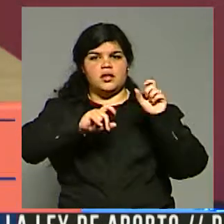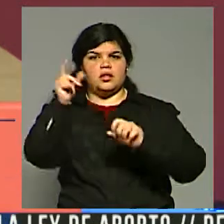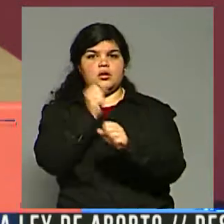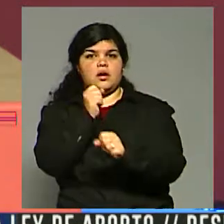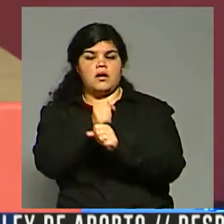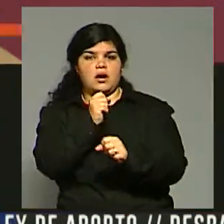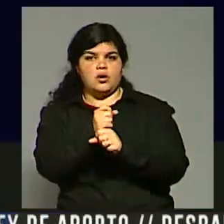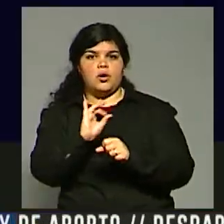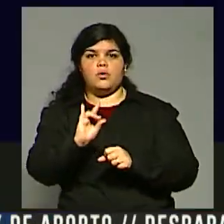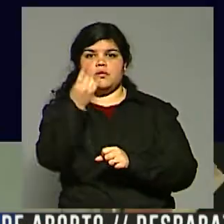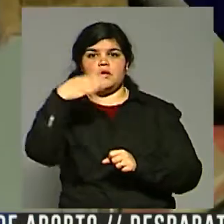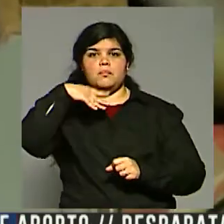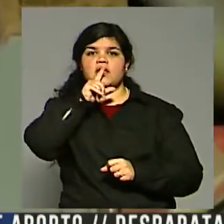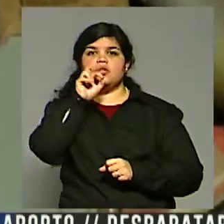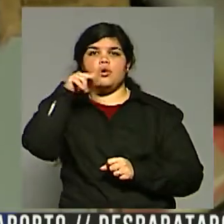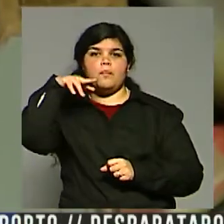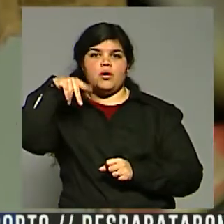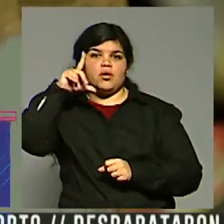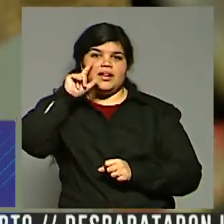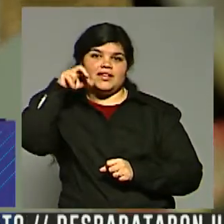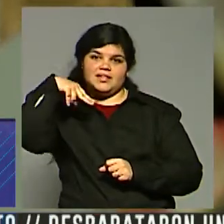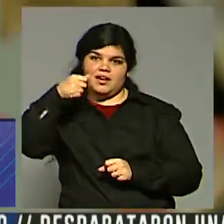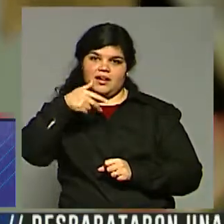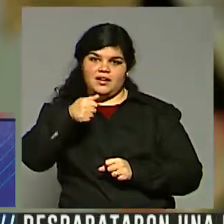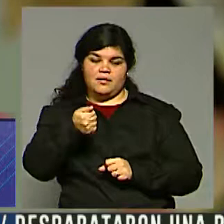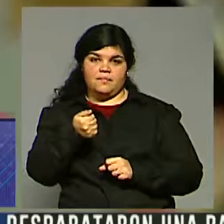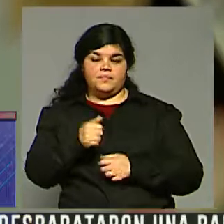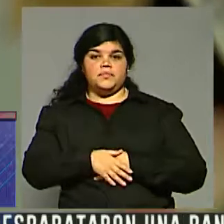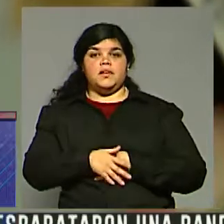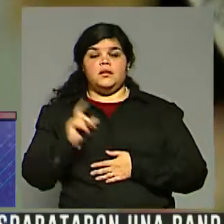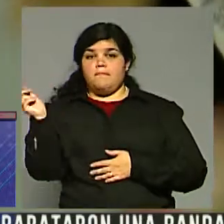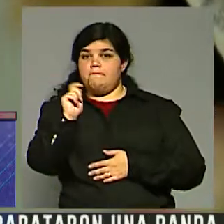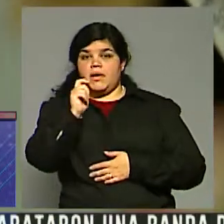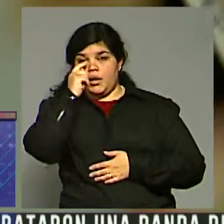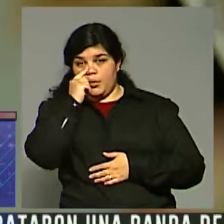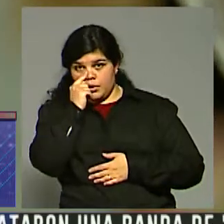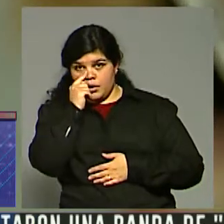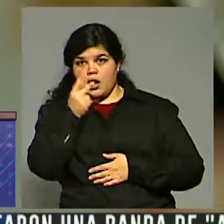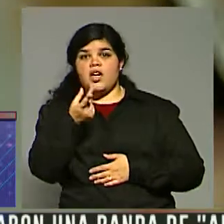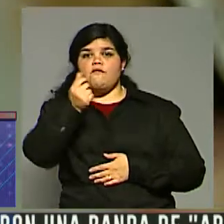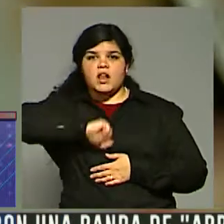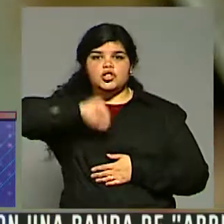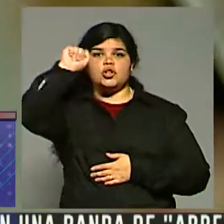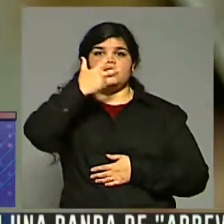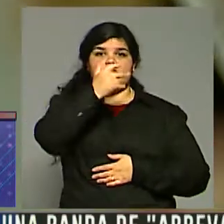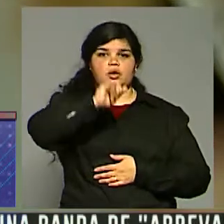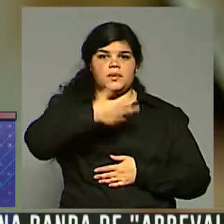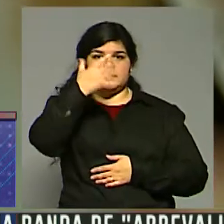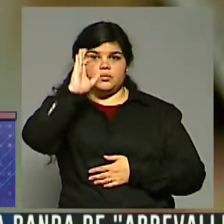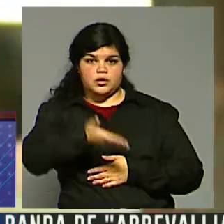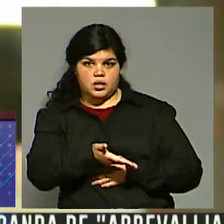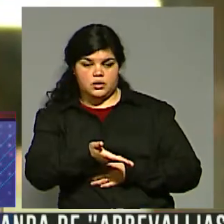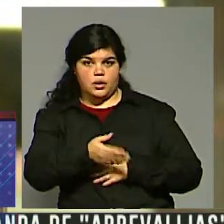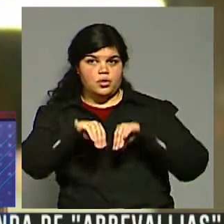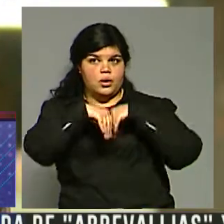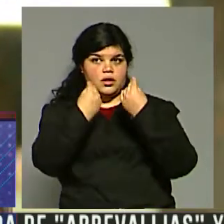Universidad Metropolitana de la Educación, en junio se registró una inflación del 3,5% y, como